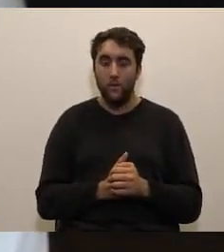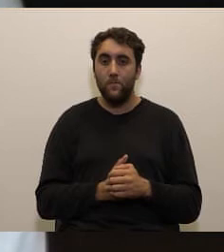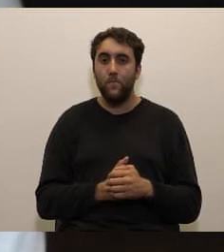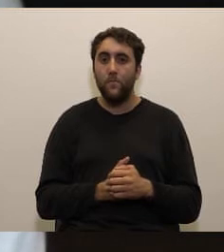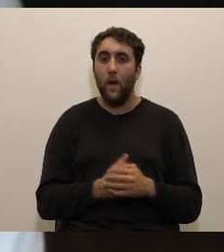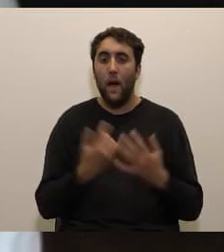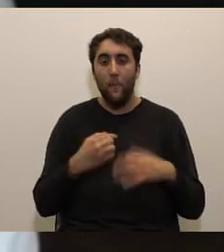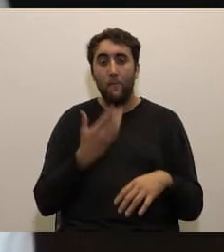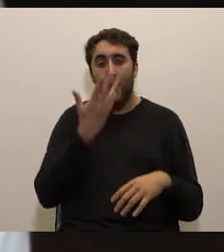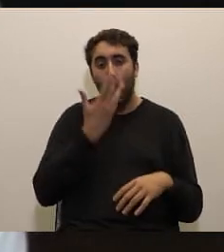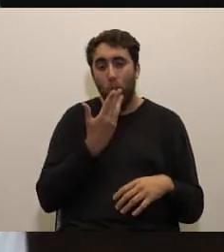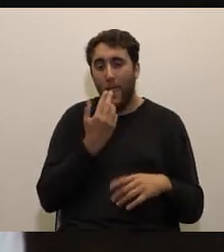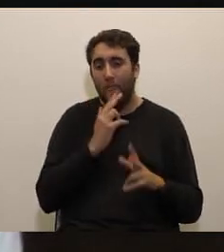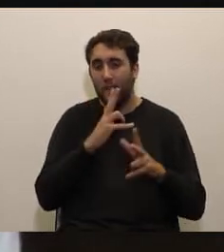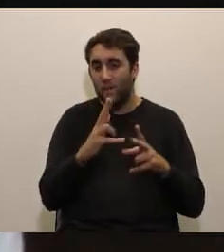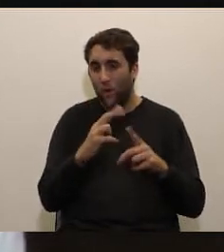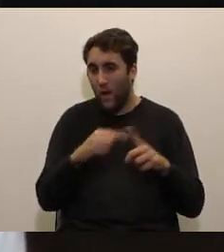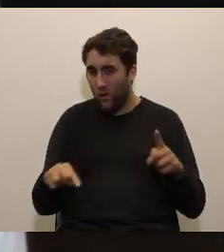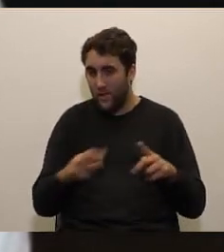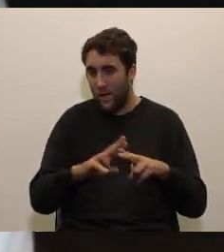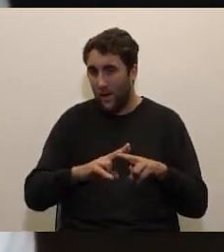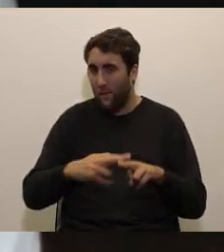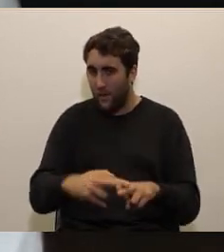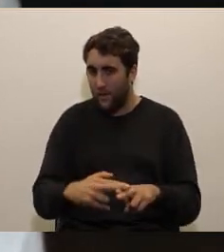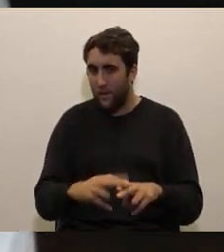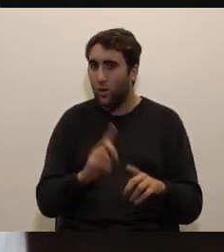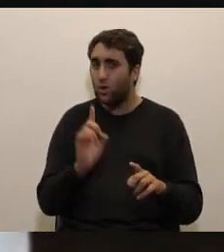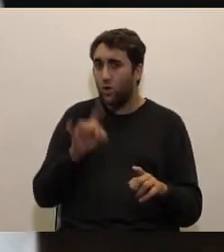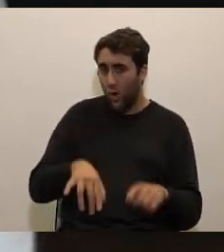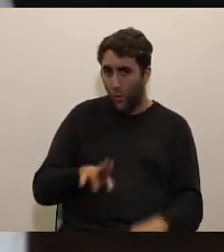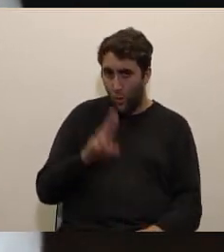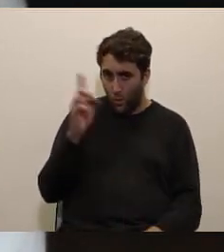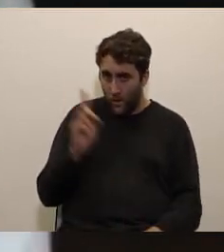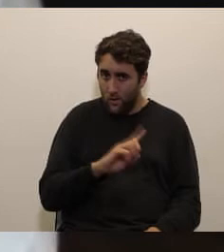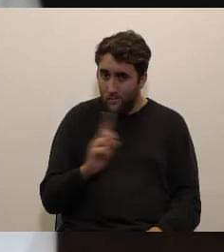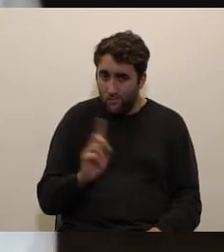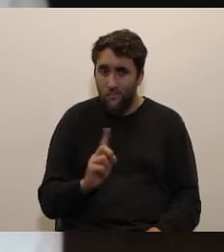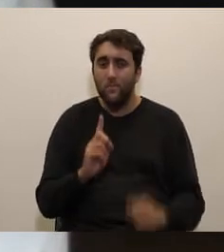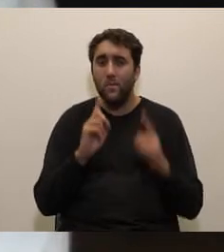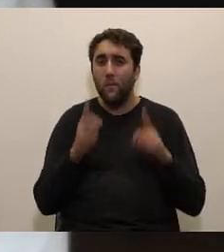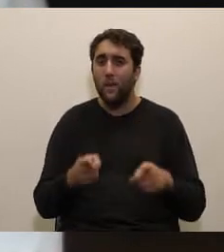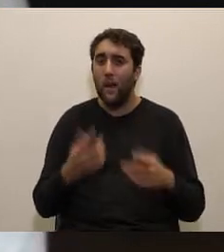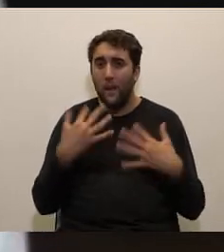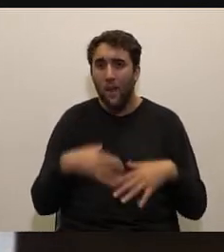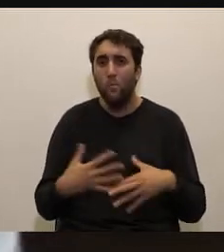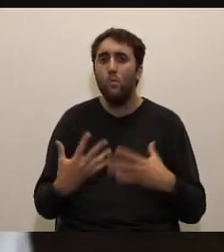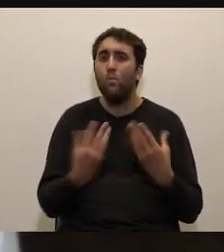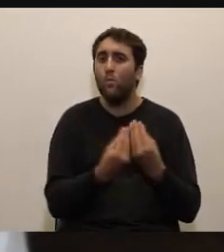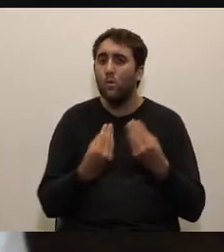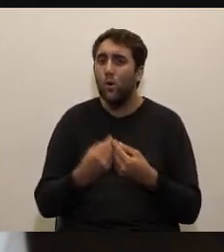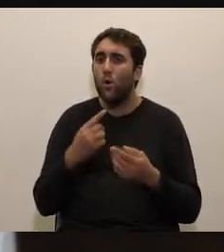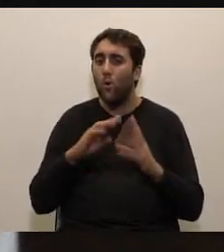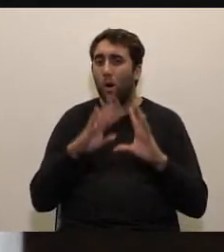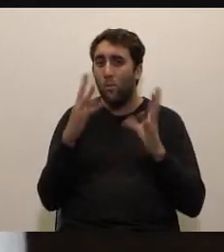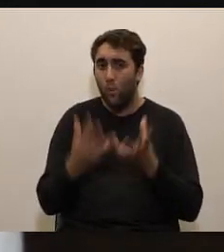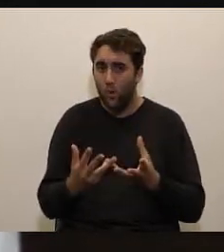Y a mí me gusta mucho hacer énfasis en que no solamente se hace en Uruguay, sino que se hace mucho y se hace muy bien. Nos